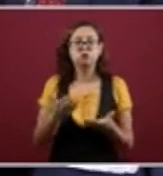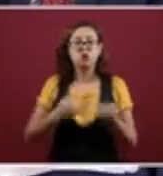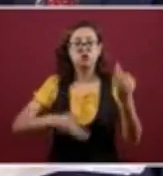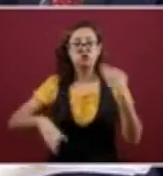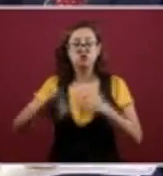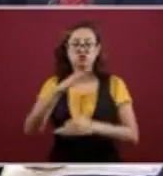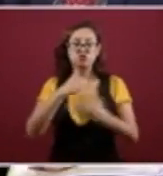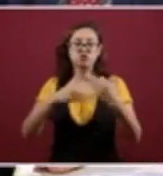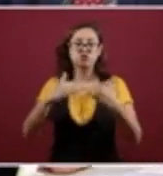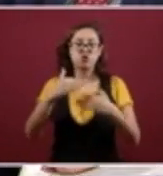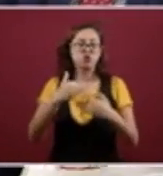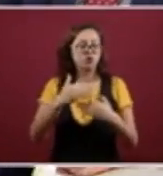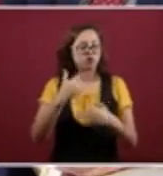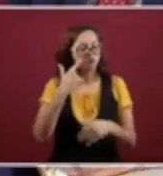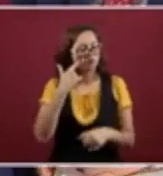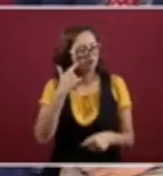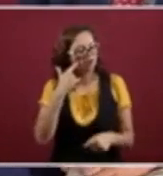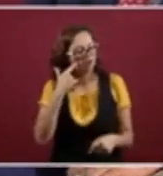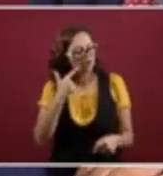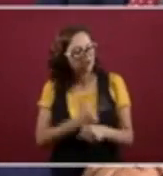que muestren el cobre